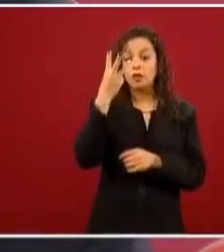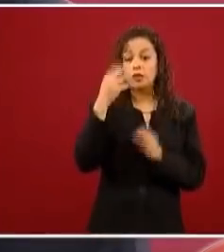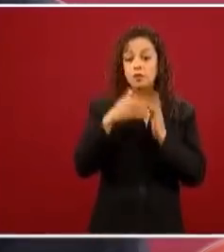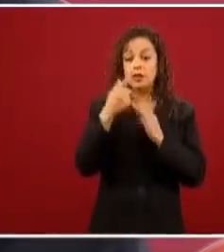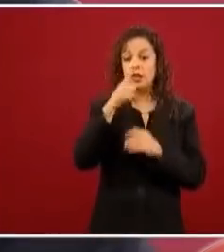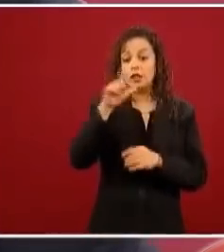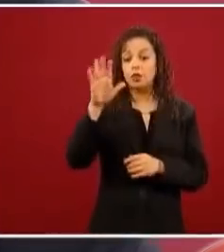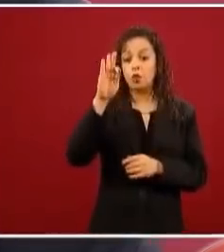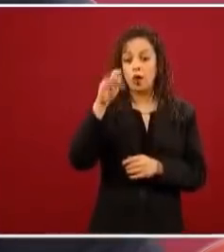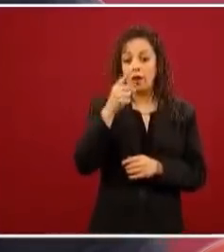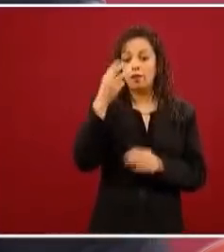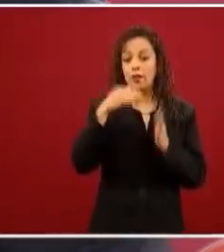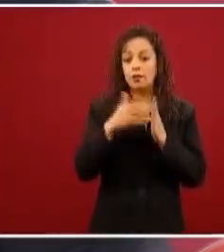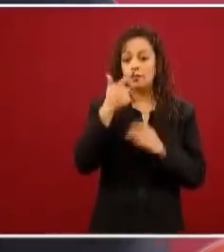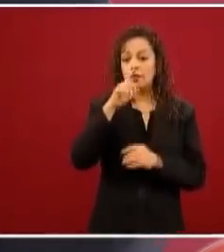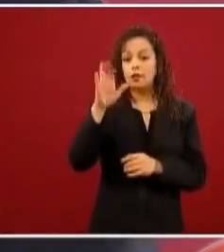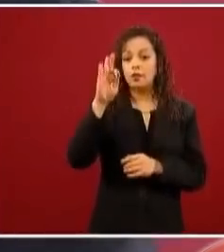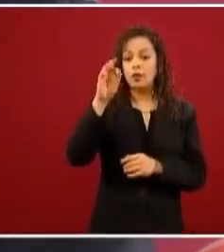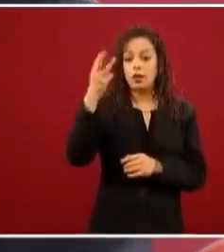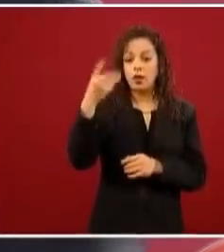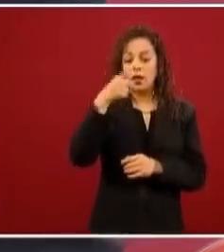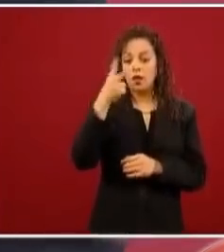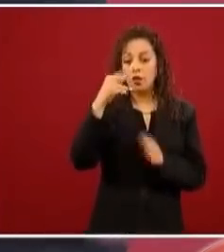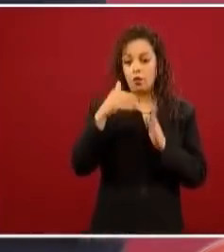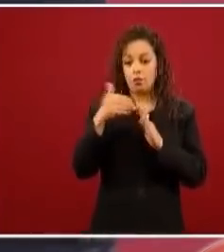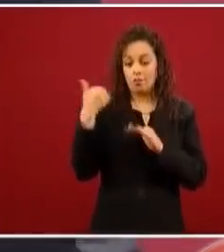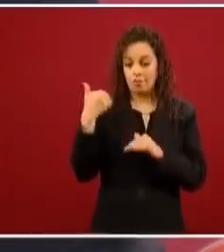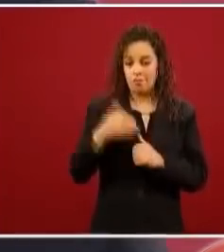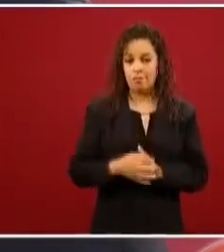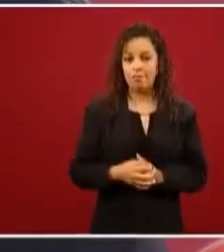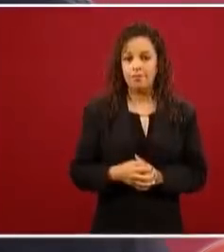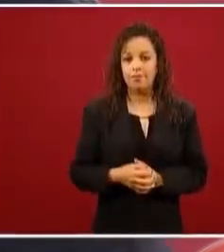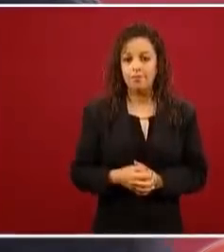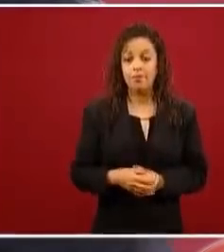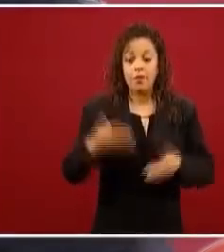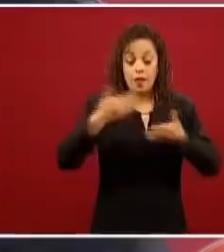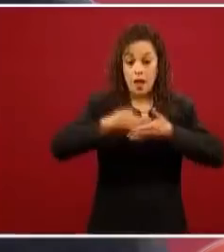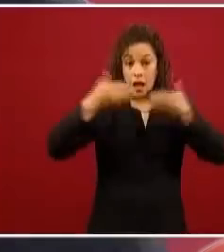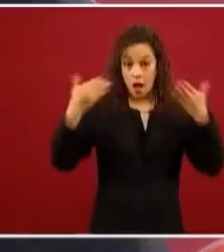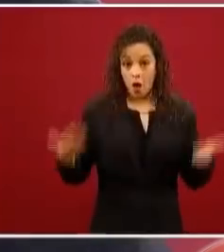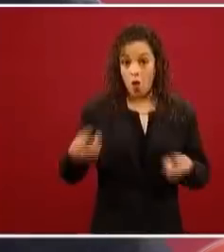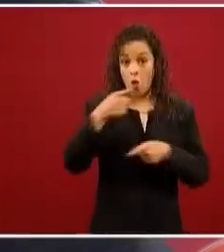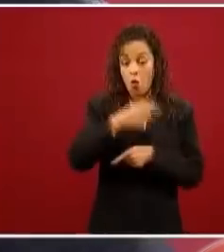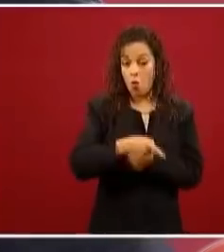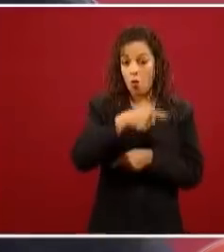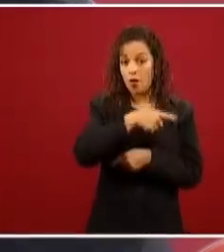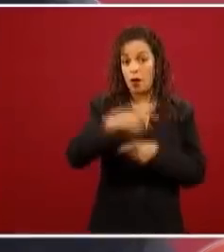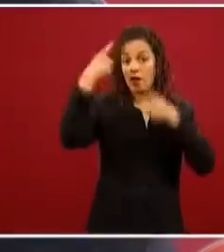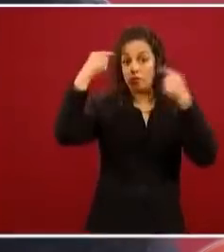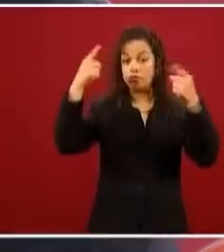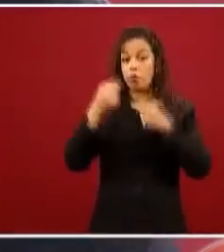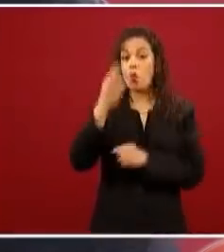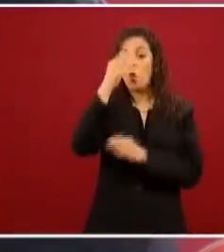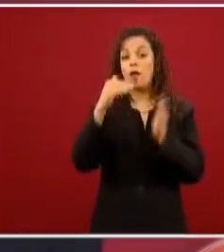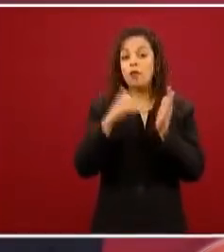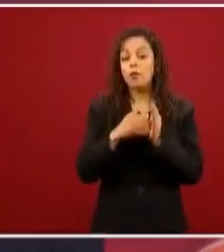fueron 3,973 y ahora, el día de hoy, se gradúan